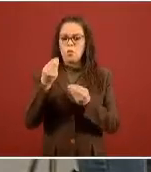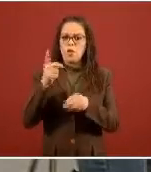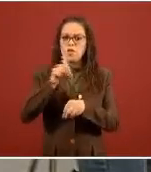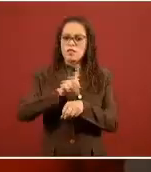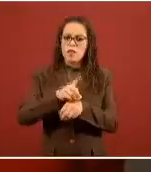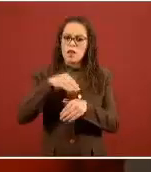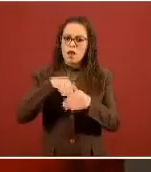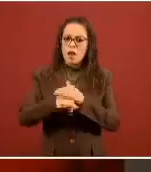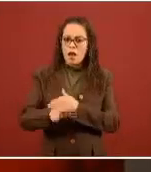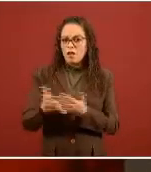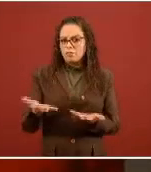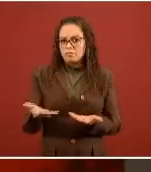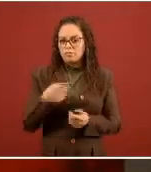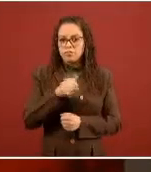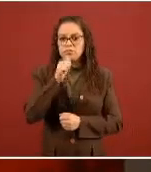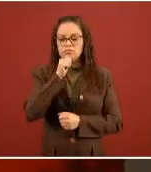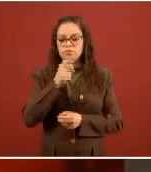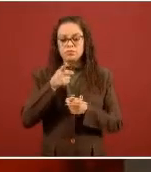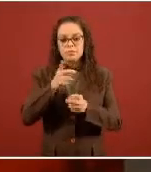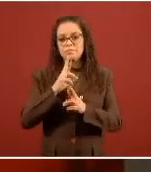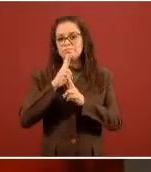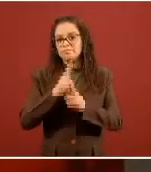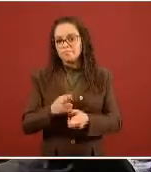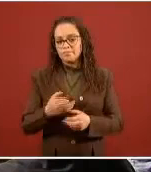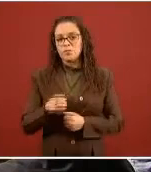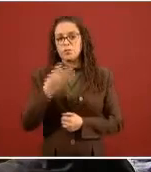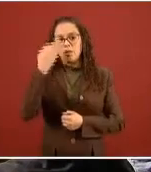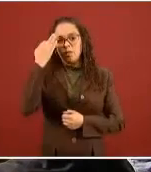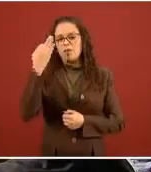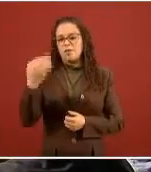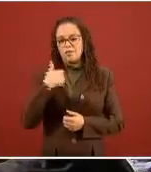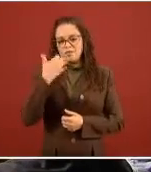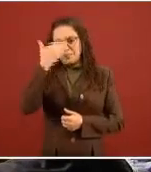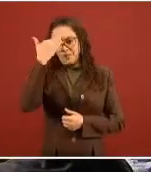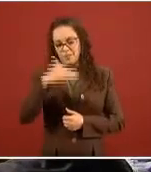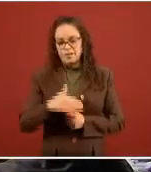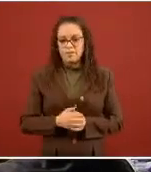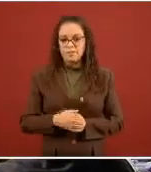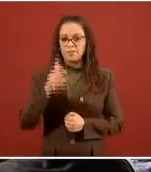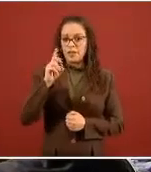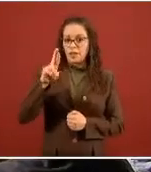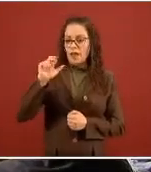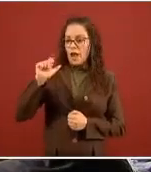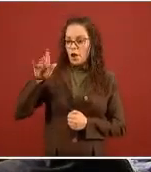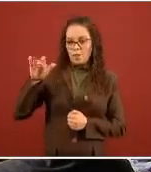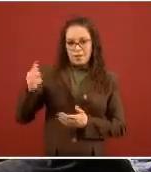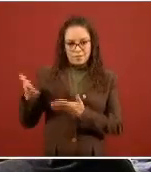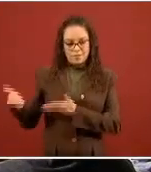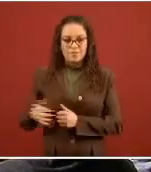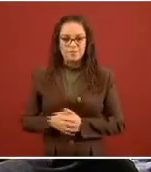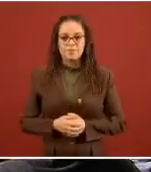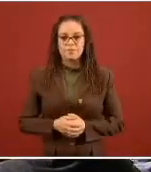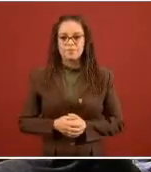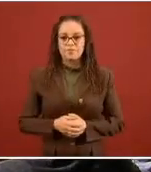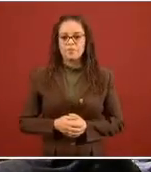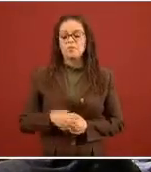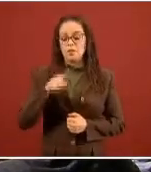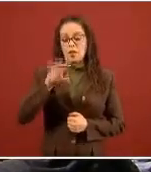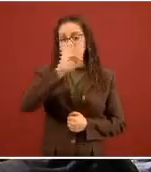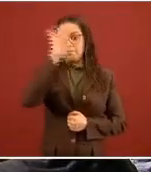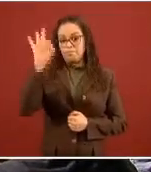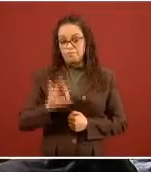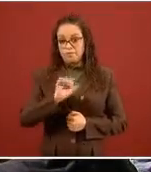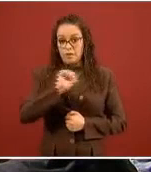este resultado? Gracias. Doctora Lomía, si nos comenta todo esto, por favor. En relación al porcentaje de positividad, de